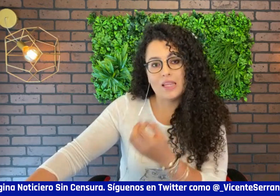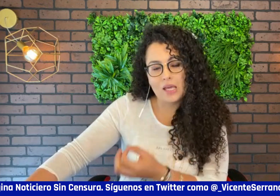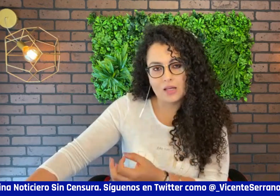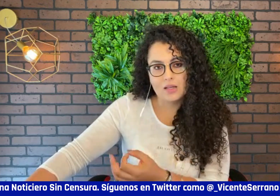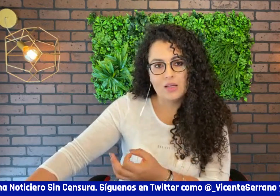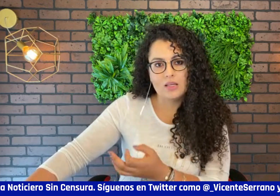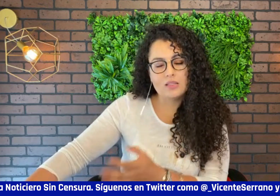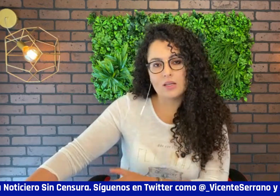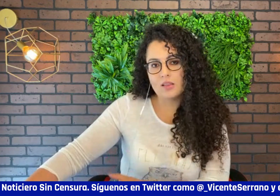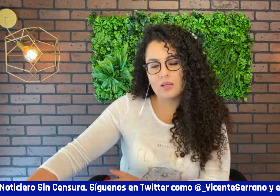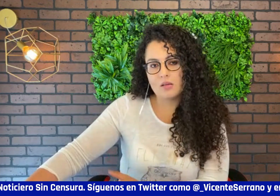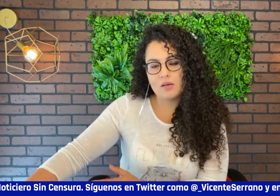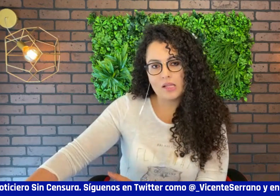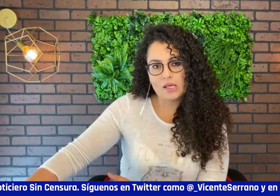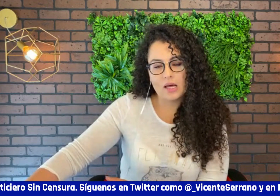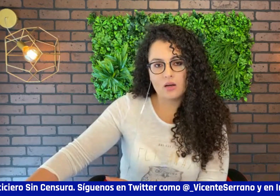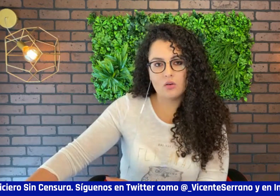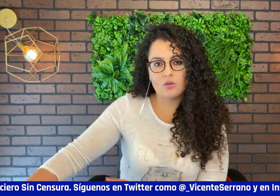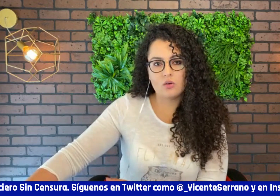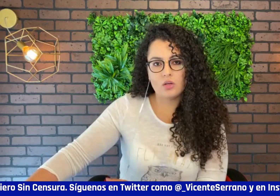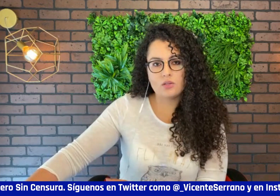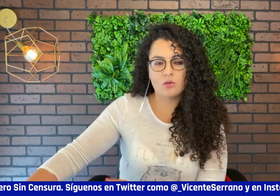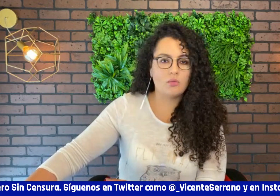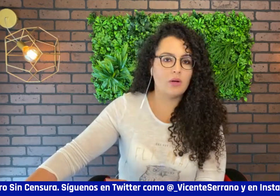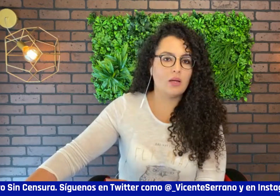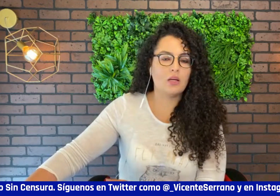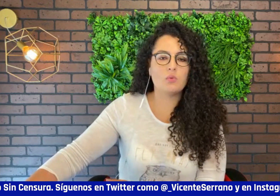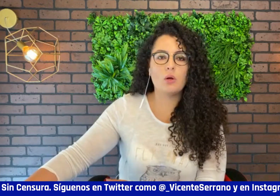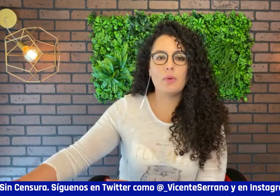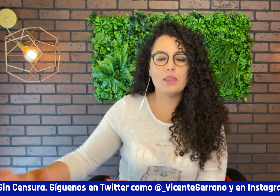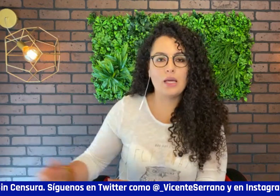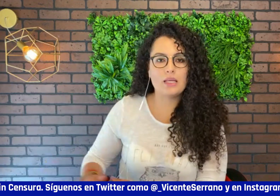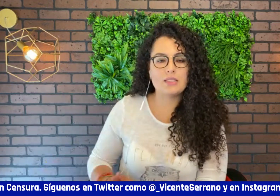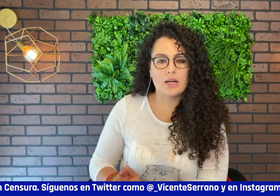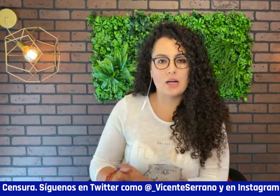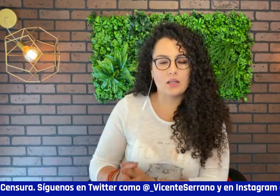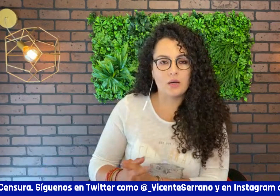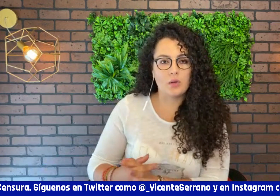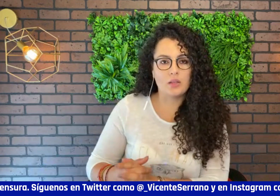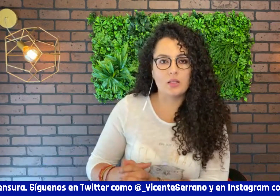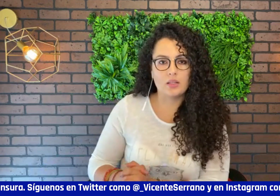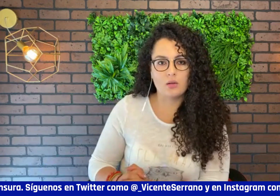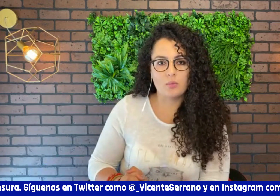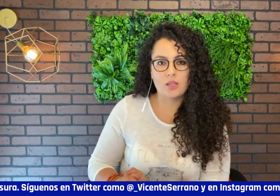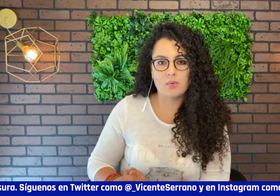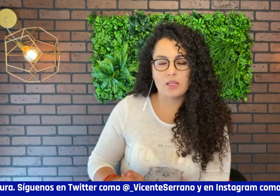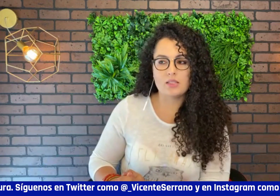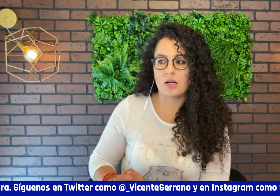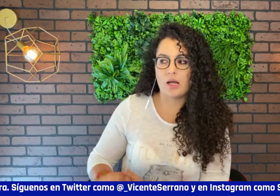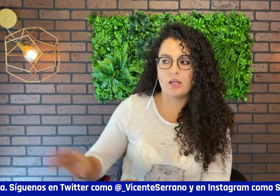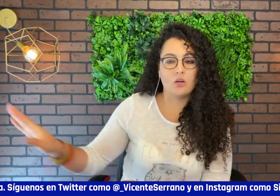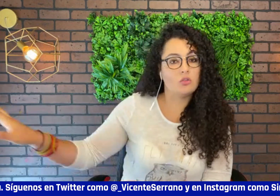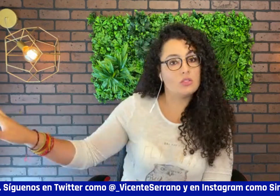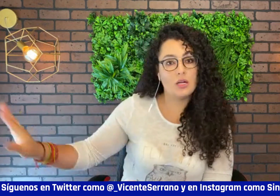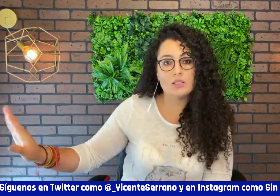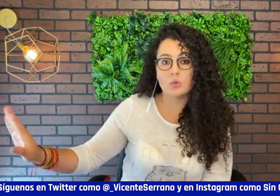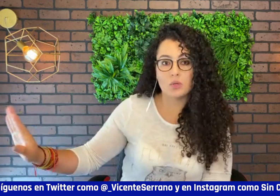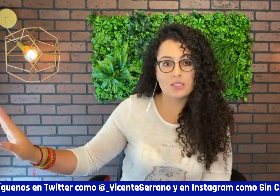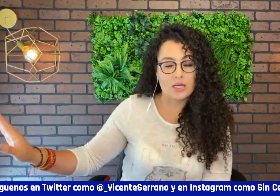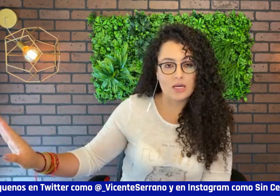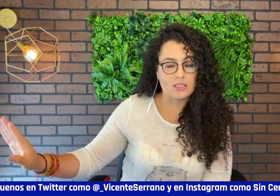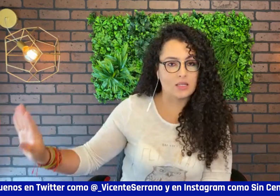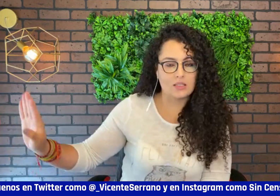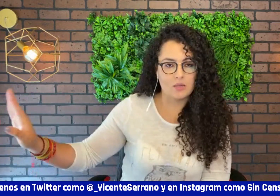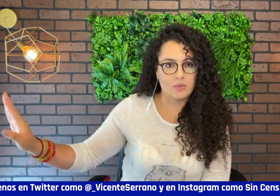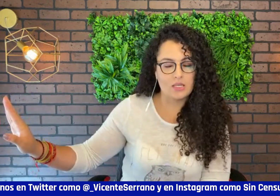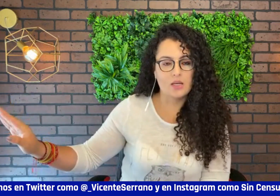vive al día y esta gente que vive al día no es como para que digas, bueno, vete a encerrar, te acabo de detectar COVID y vete a encerrar y no te salgas de tu